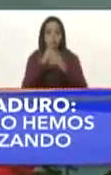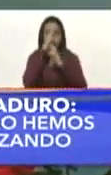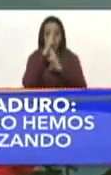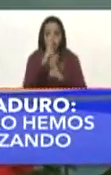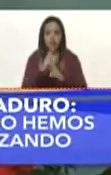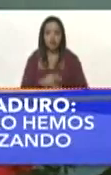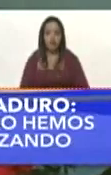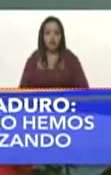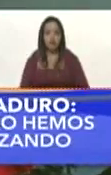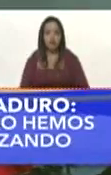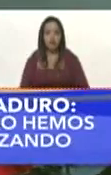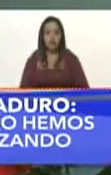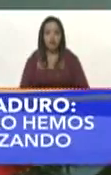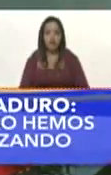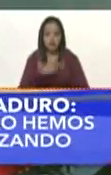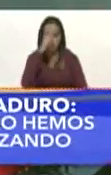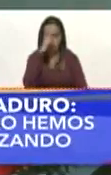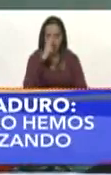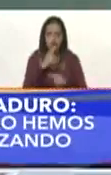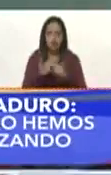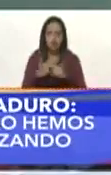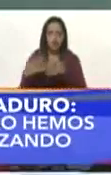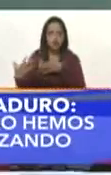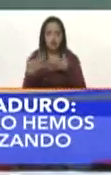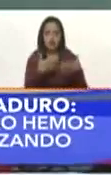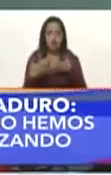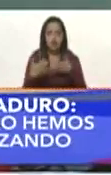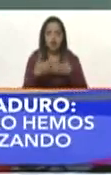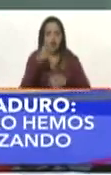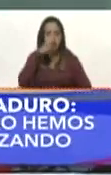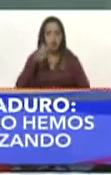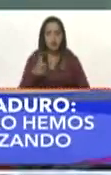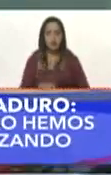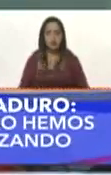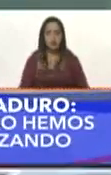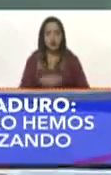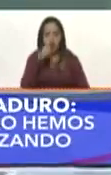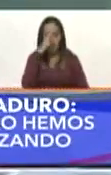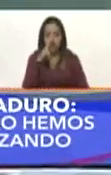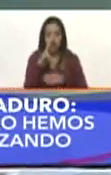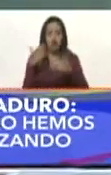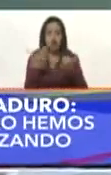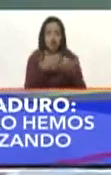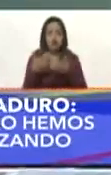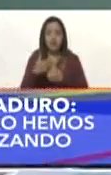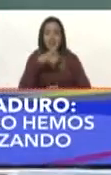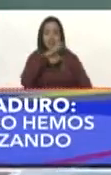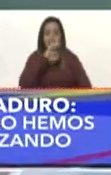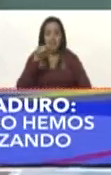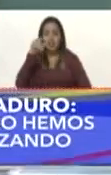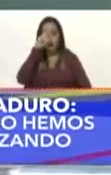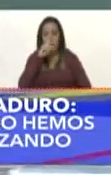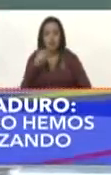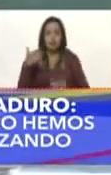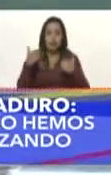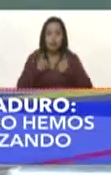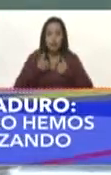admiro la lucha de ustedes en cada pueblo, admiro la lucha de 500 años de resistencia